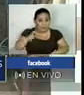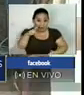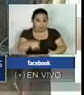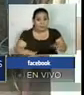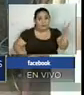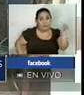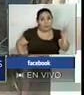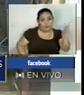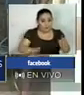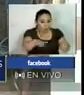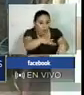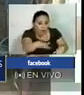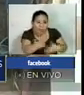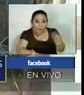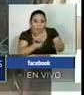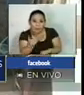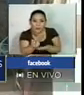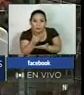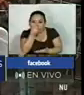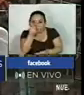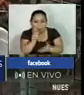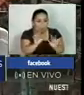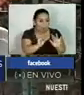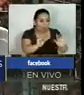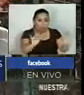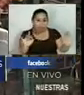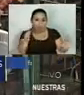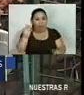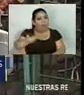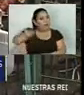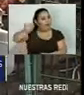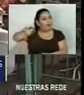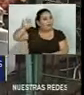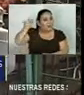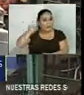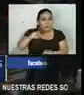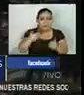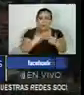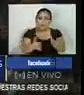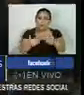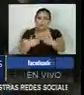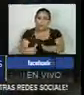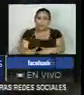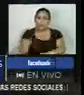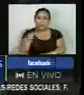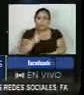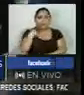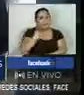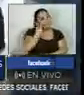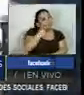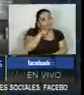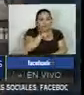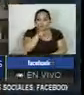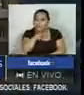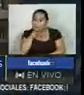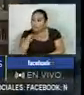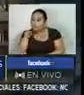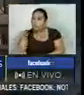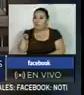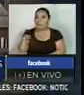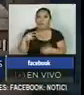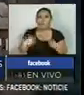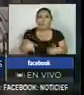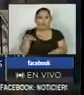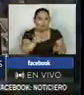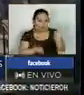Los puestos de flores parecen irreconocibles a comparación de años anteriores. Al hacer un recorrido, se logra observar que